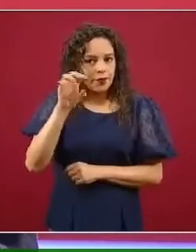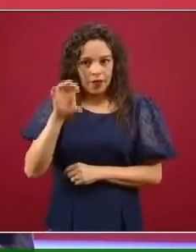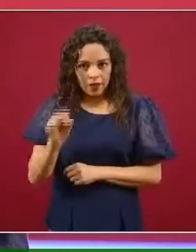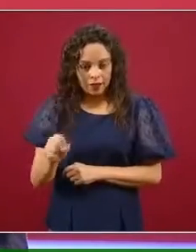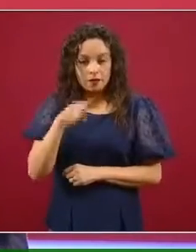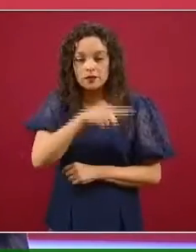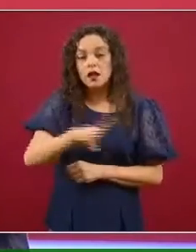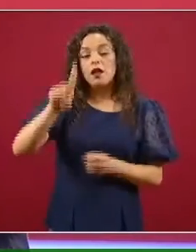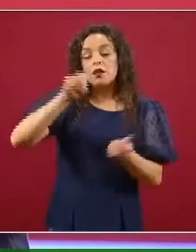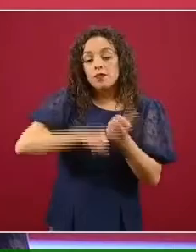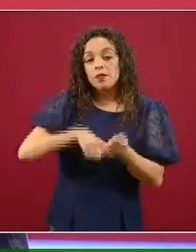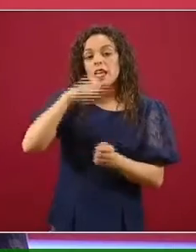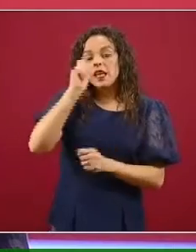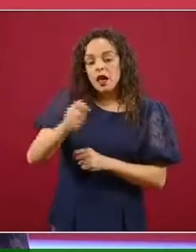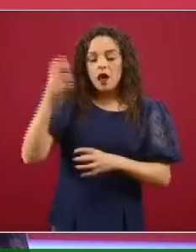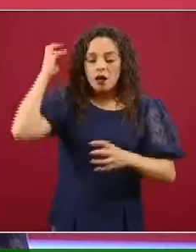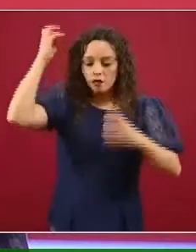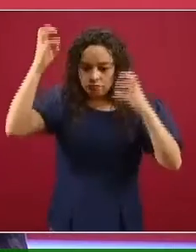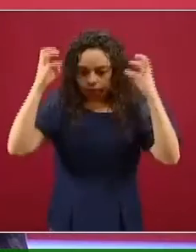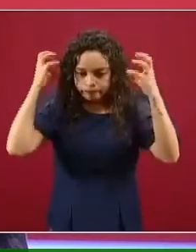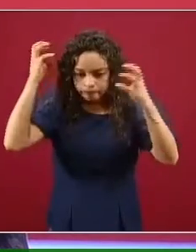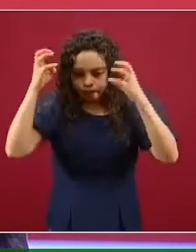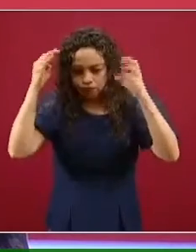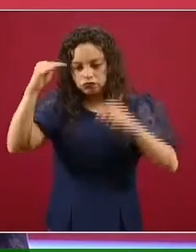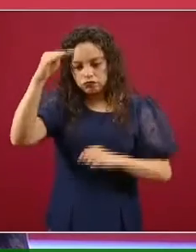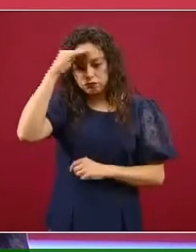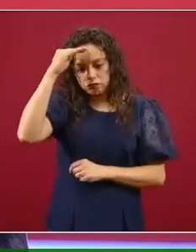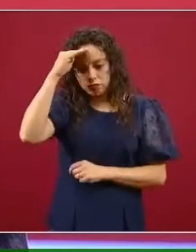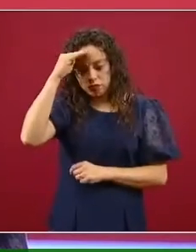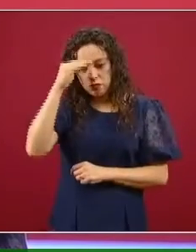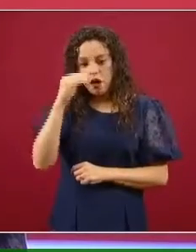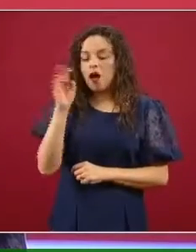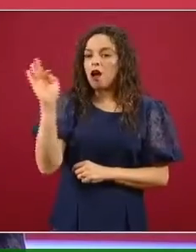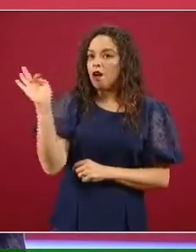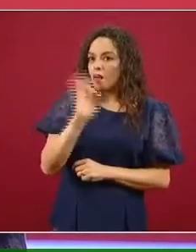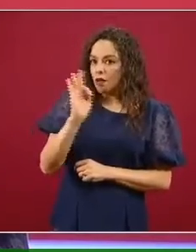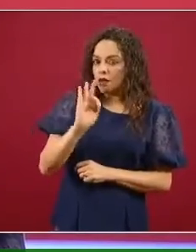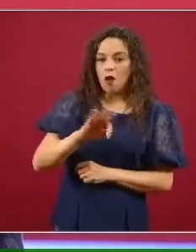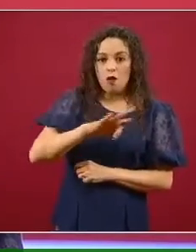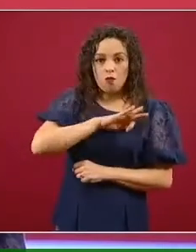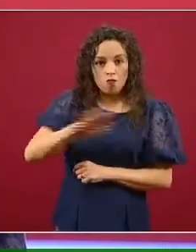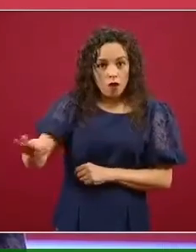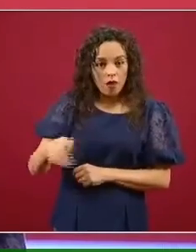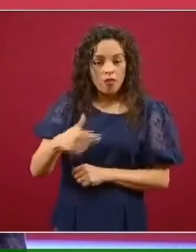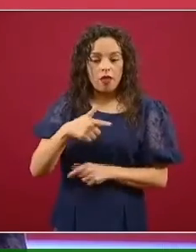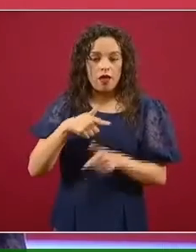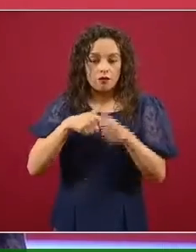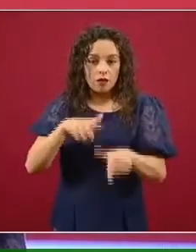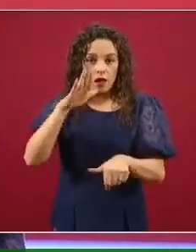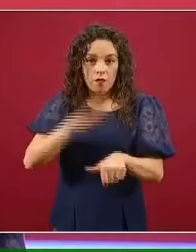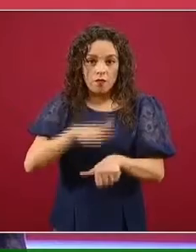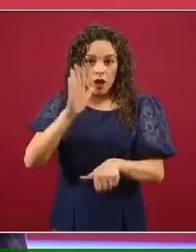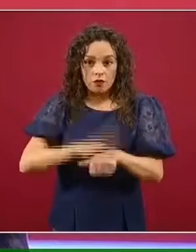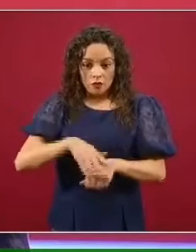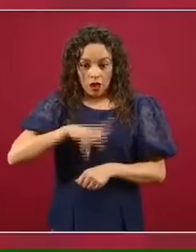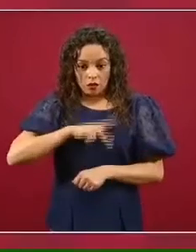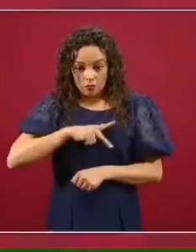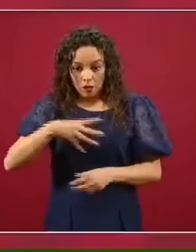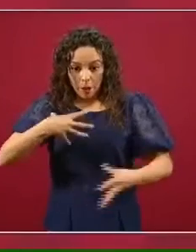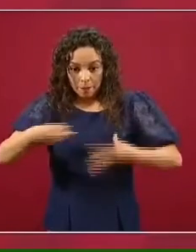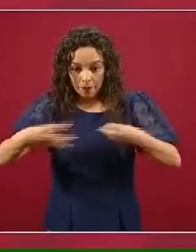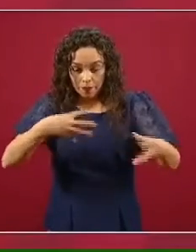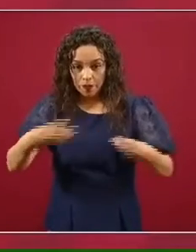reflexión sobre los posibles mecanismos de transmisión de COVID o del virus que lo causa, el virus